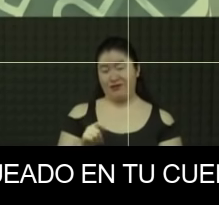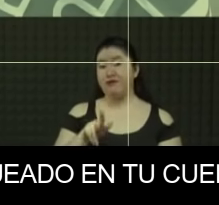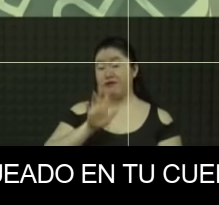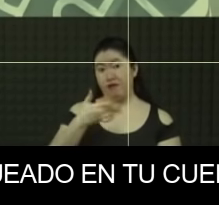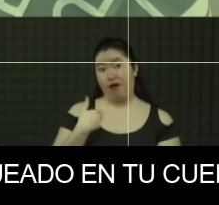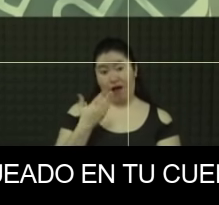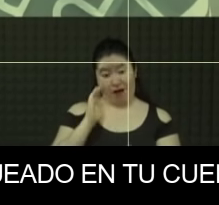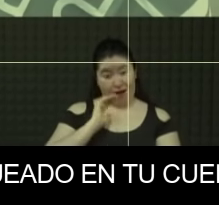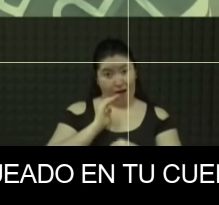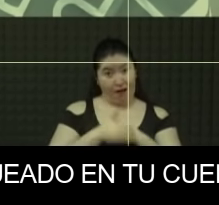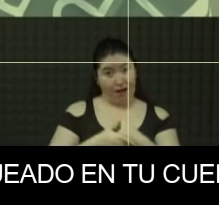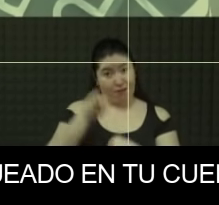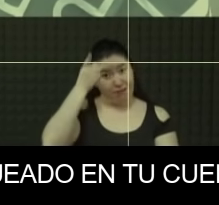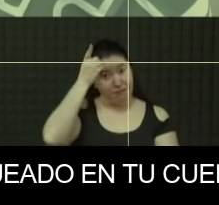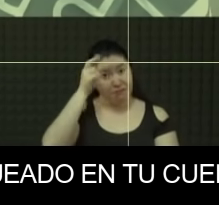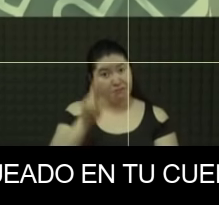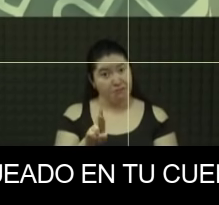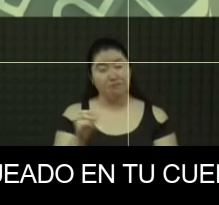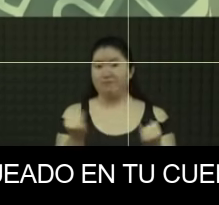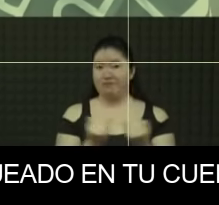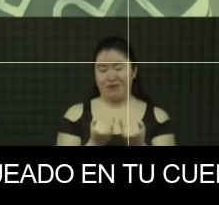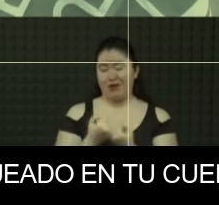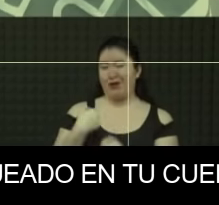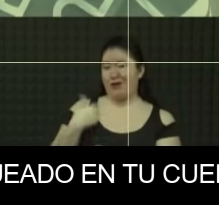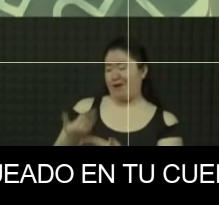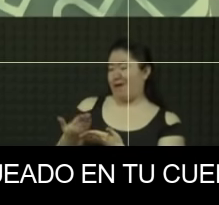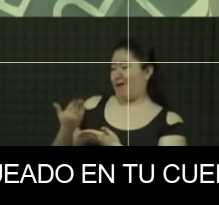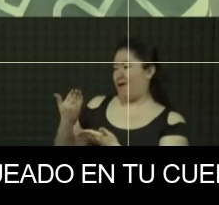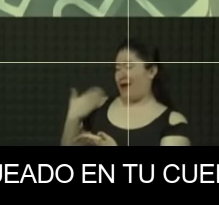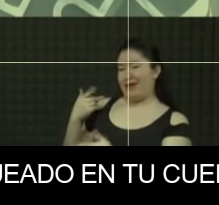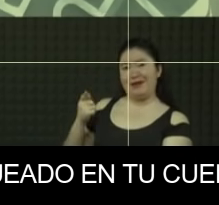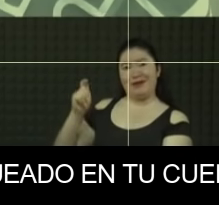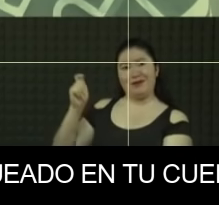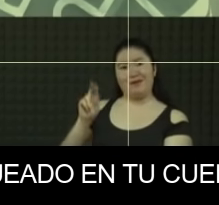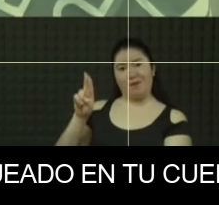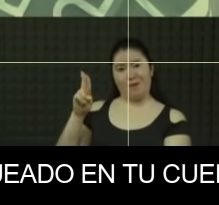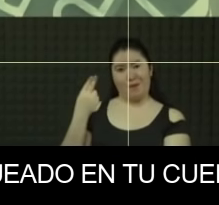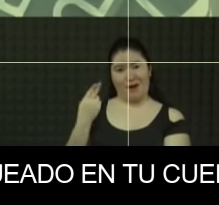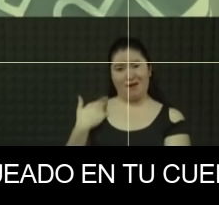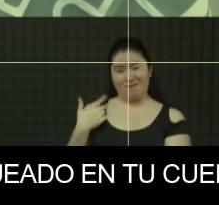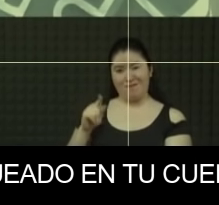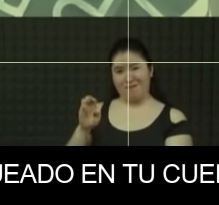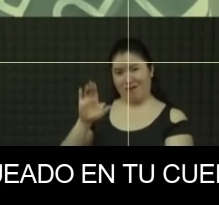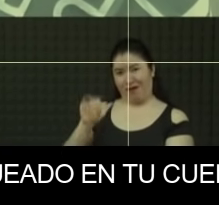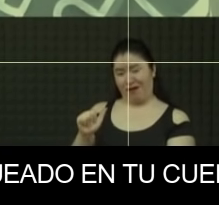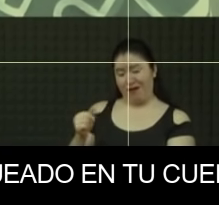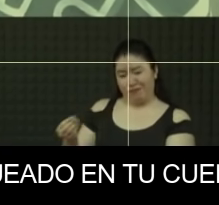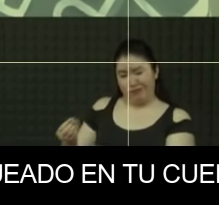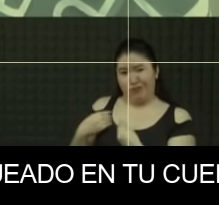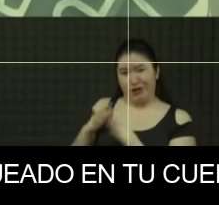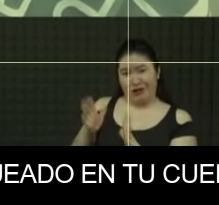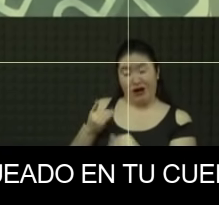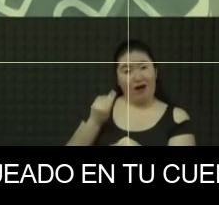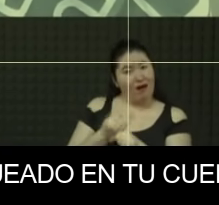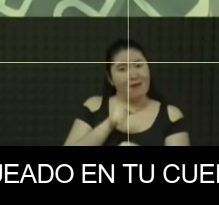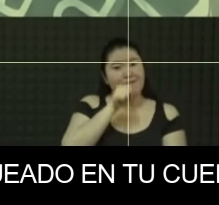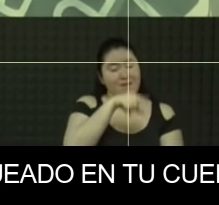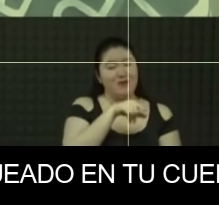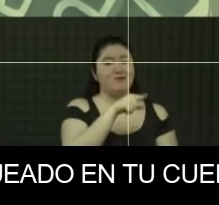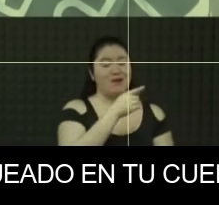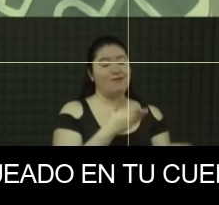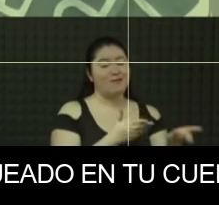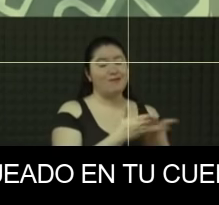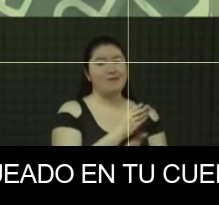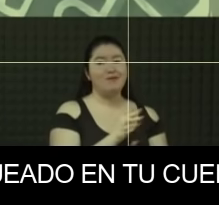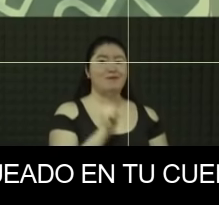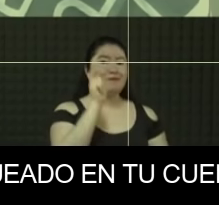igual manera como yo hice mi doctorado, que tuve una beca de la UNAM en su momento, pues ella tuvo acceso a una